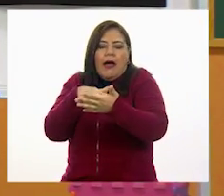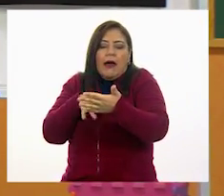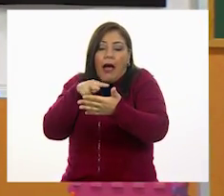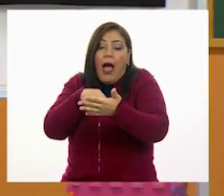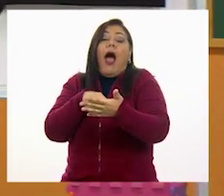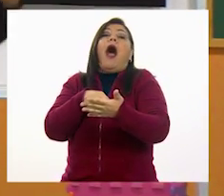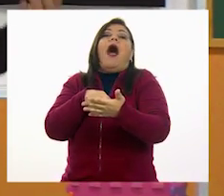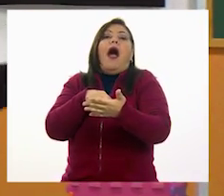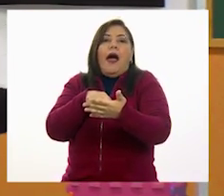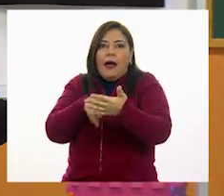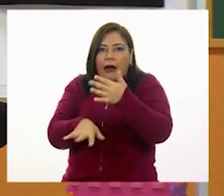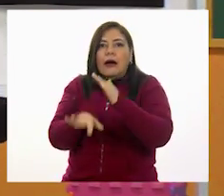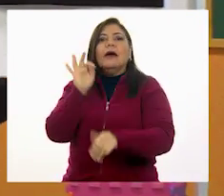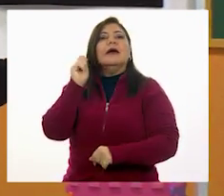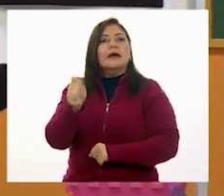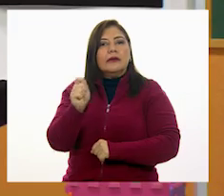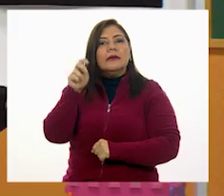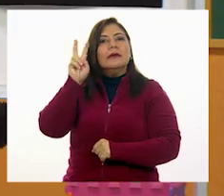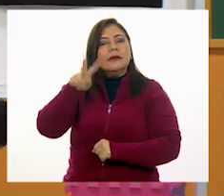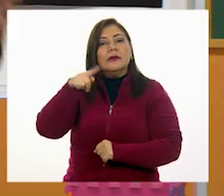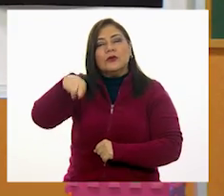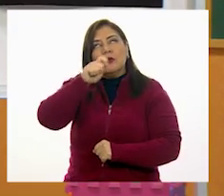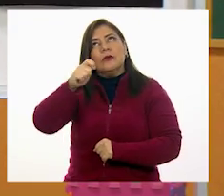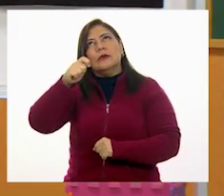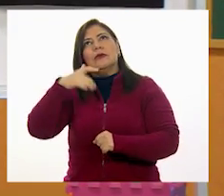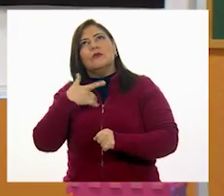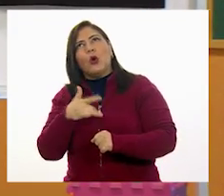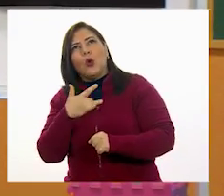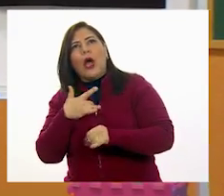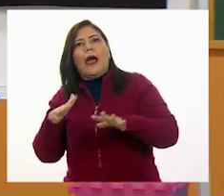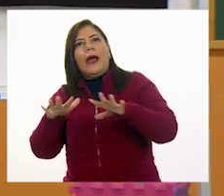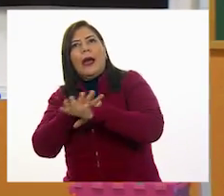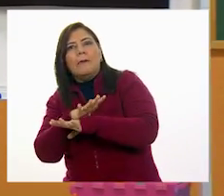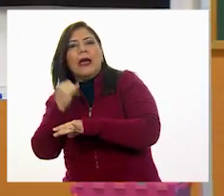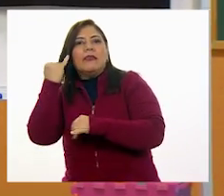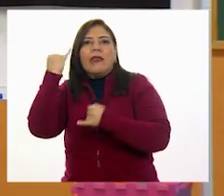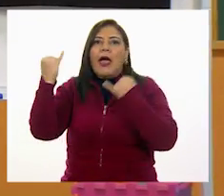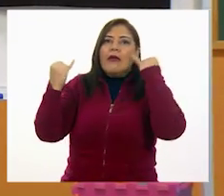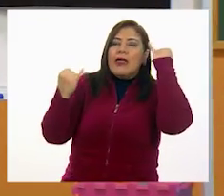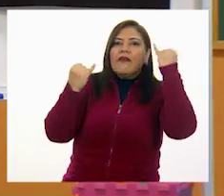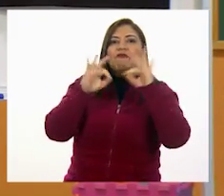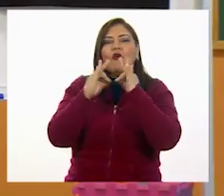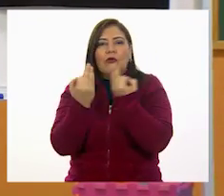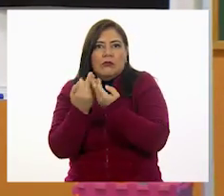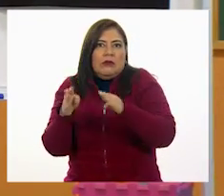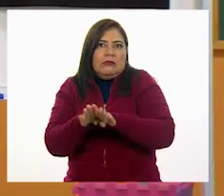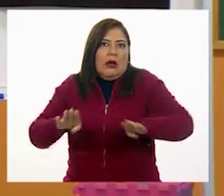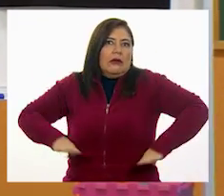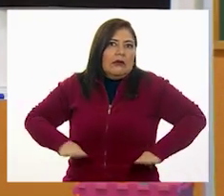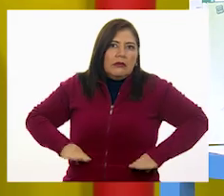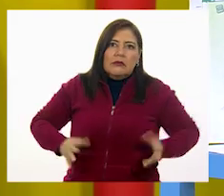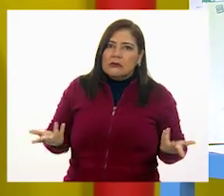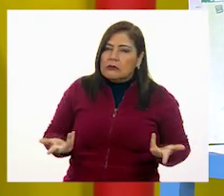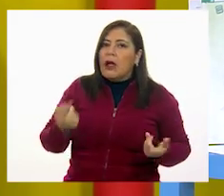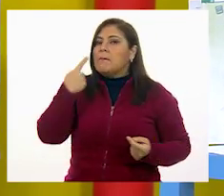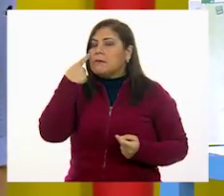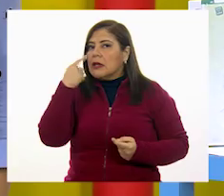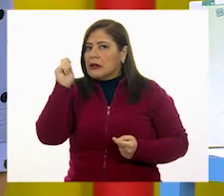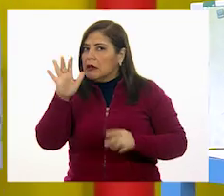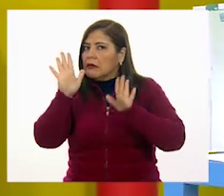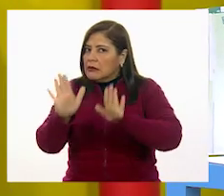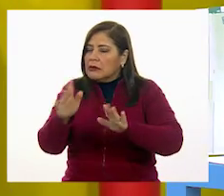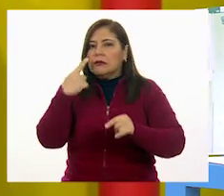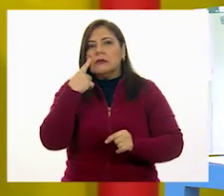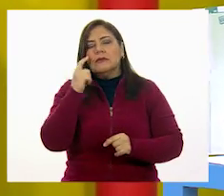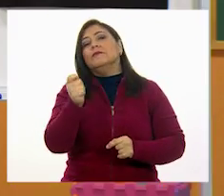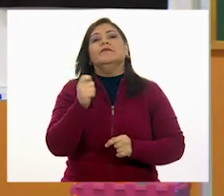decir, te dan un sentido de lo que tú quieres decir u otra idea. Miren, Alexia, les voy